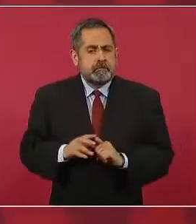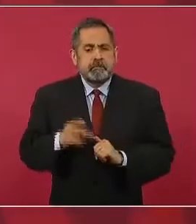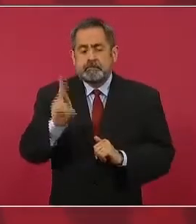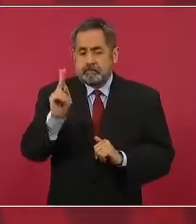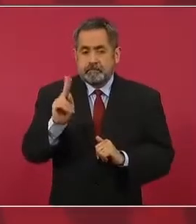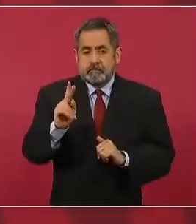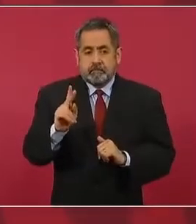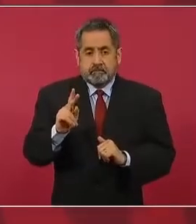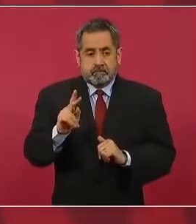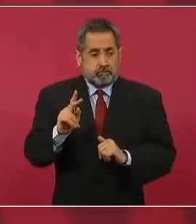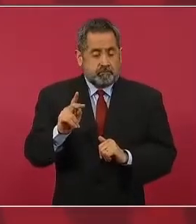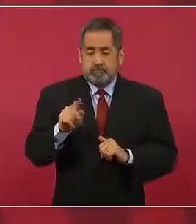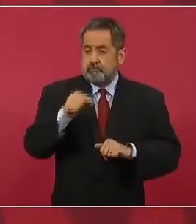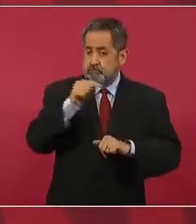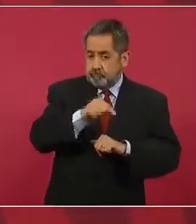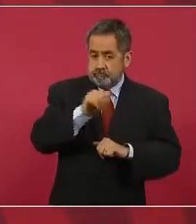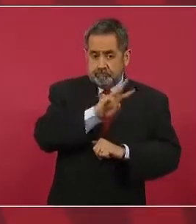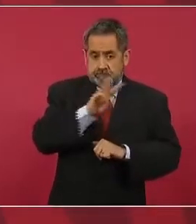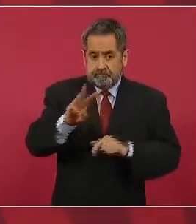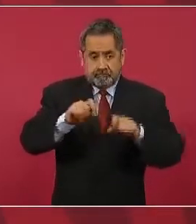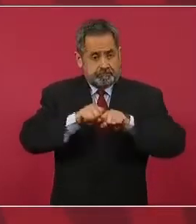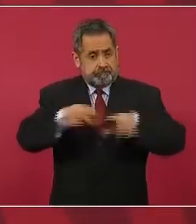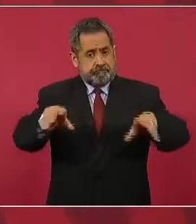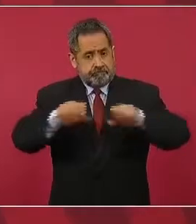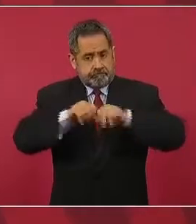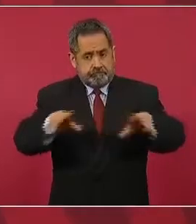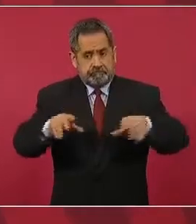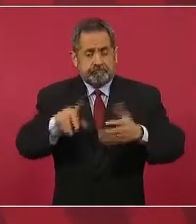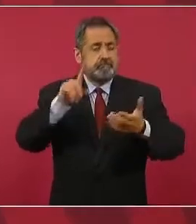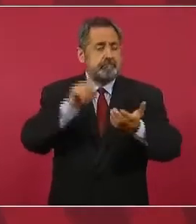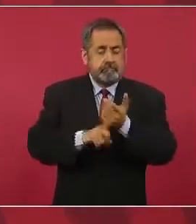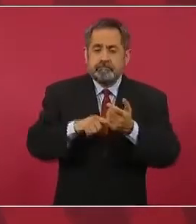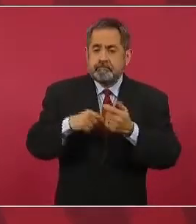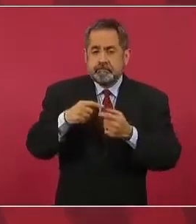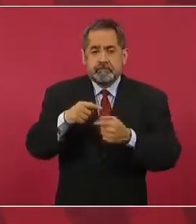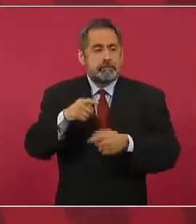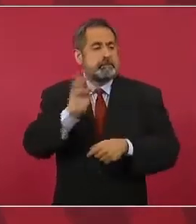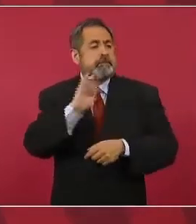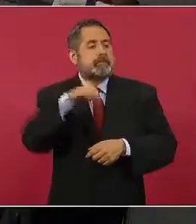terminan las exposiciones,